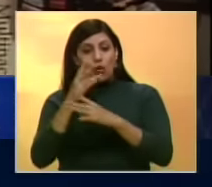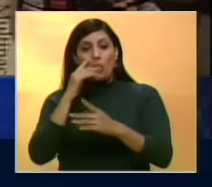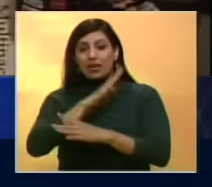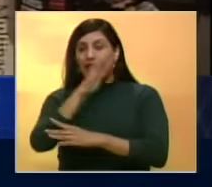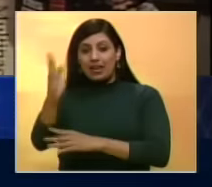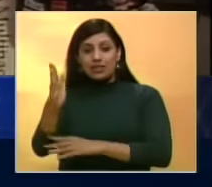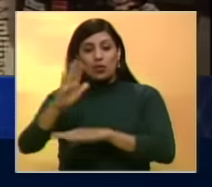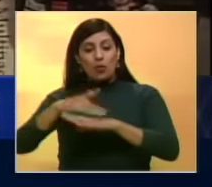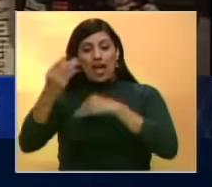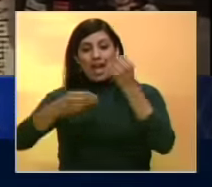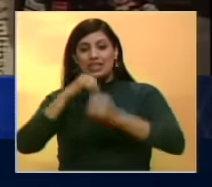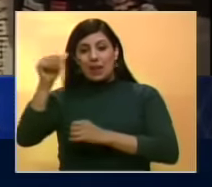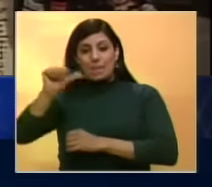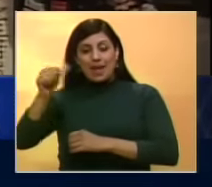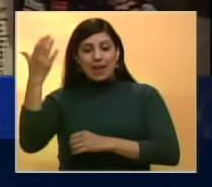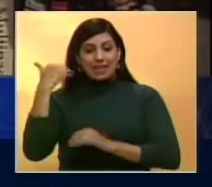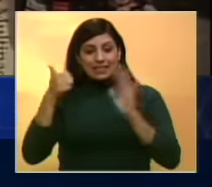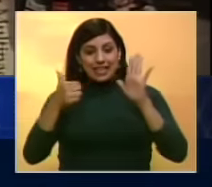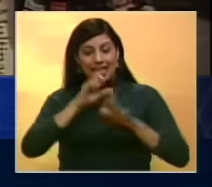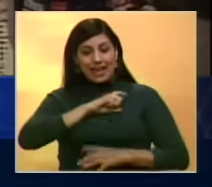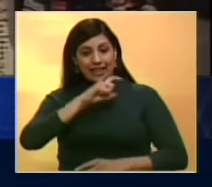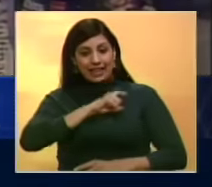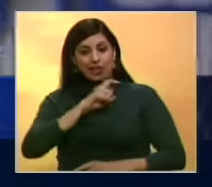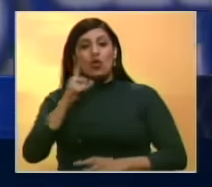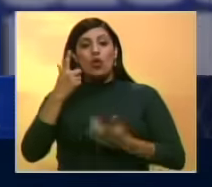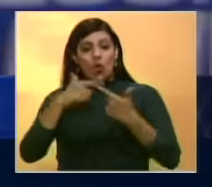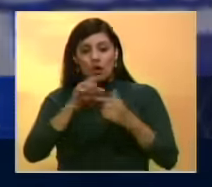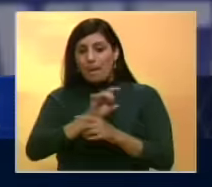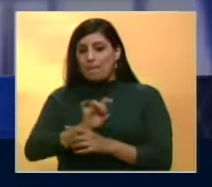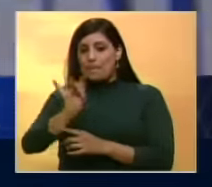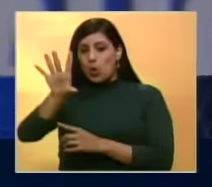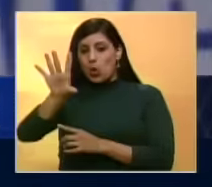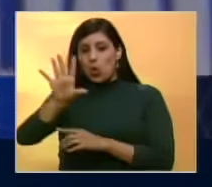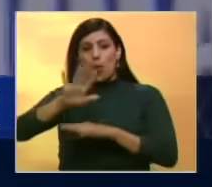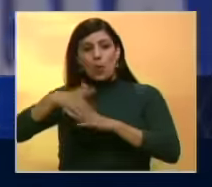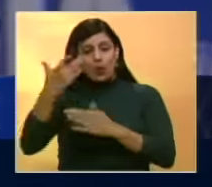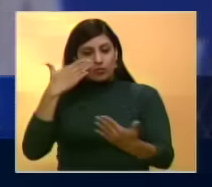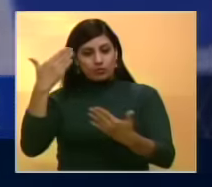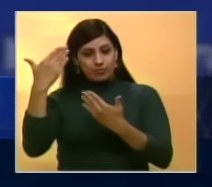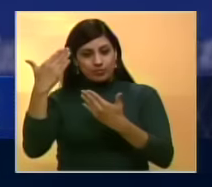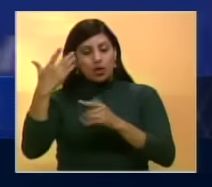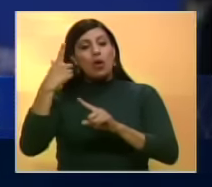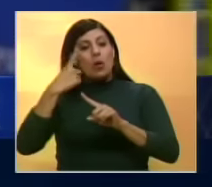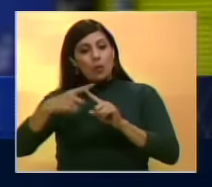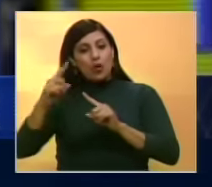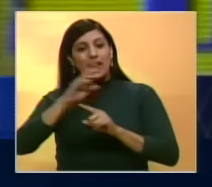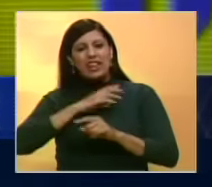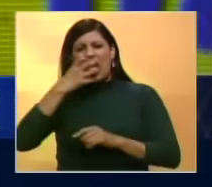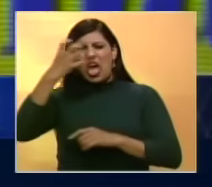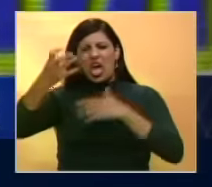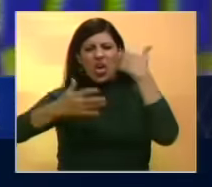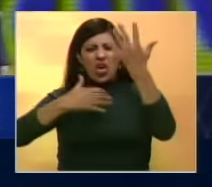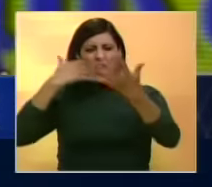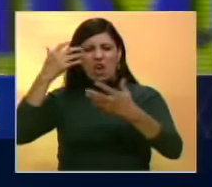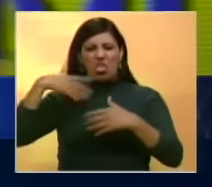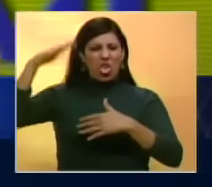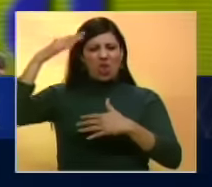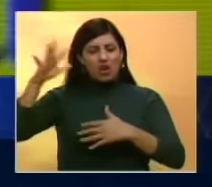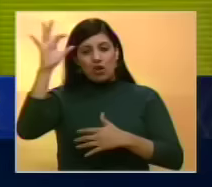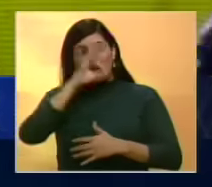penalizado por sus acciones del pasado 6 de enero el estratega fue expulsado por el ler principal Luis González tras gritar y gesticular desde el